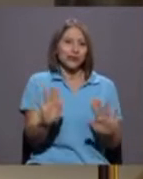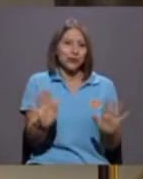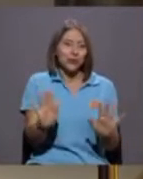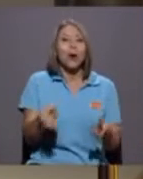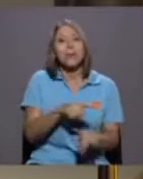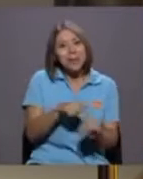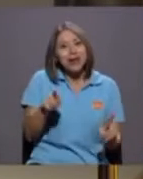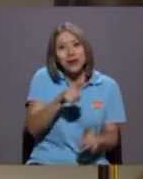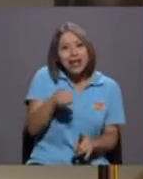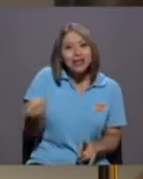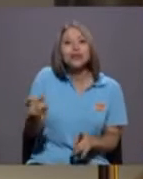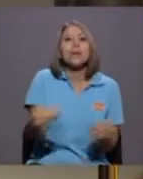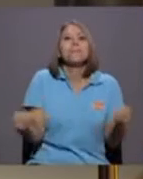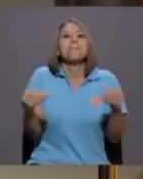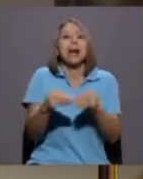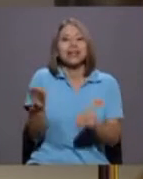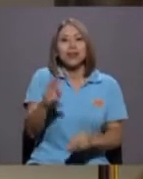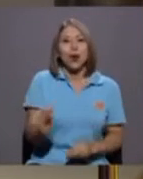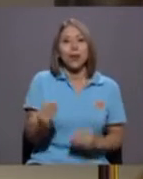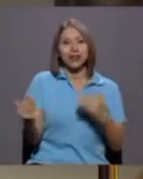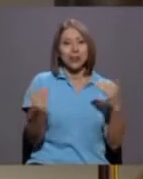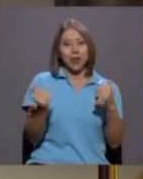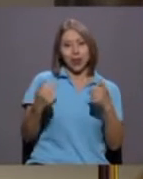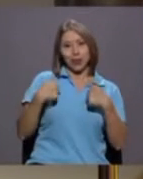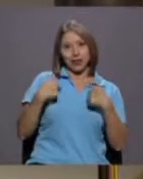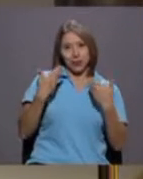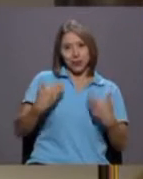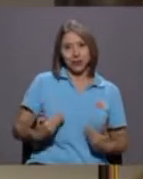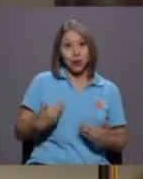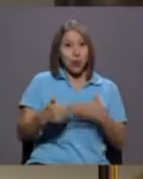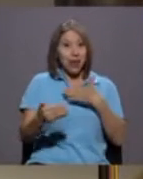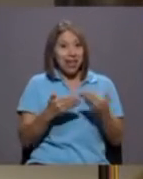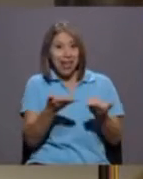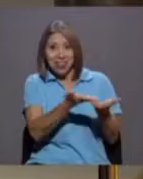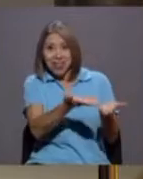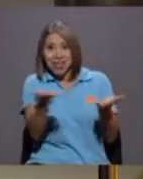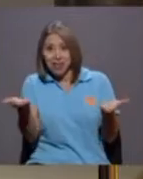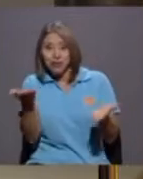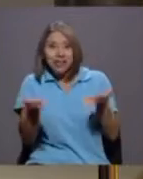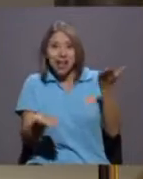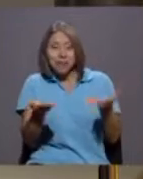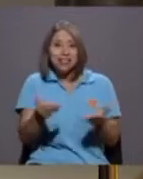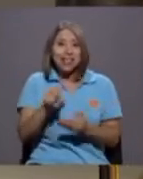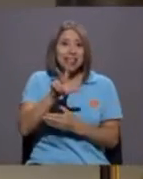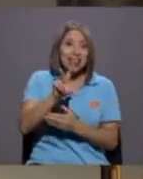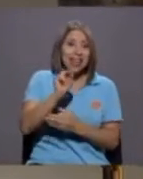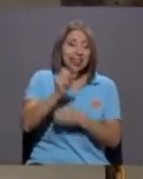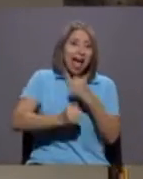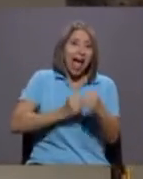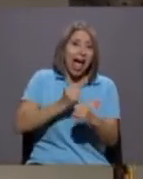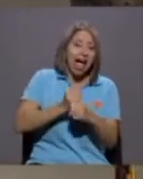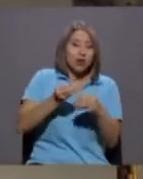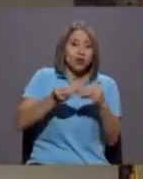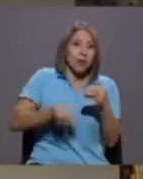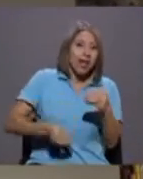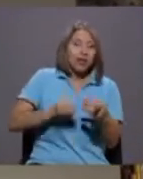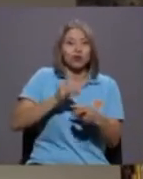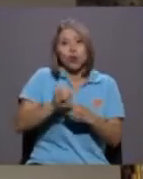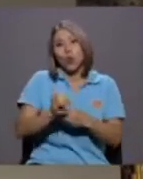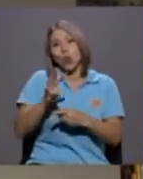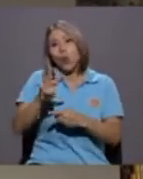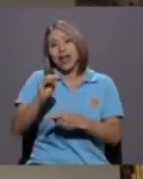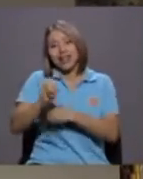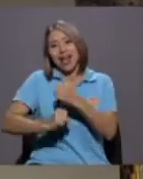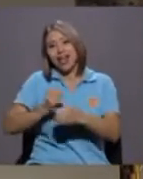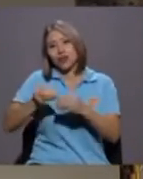yo. Cualquiera de ellos tiene posiblemente 30 o 40 años menos que yo. De manera que una de las cosas que en